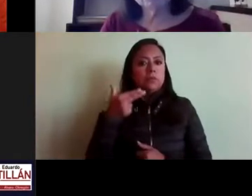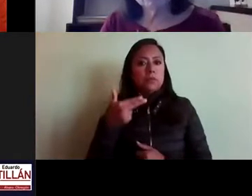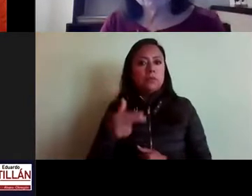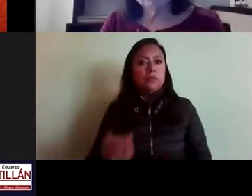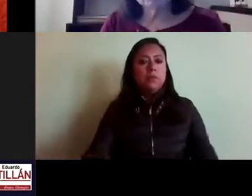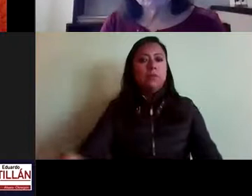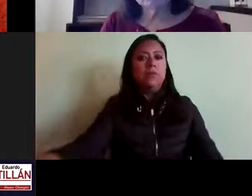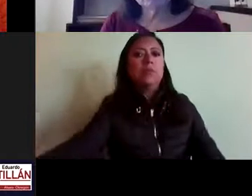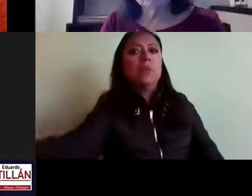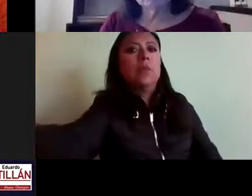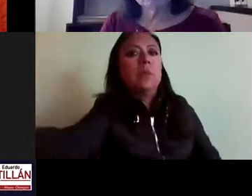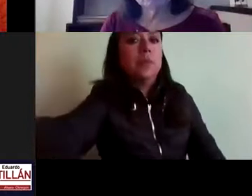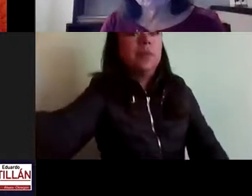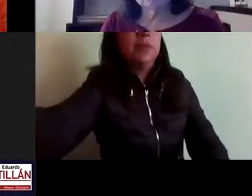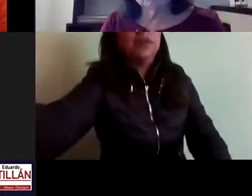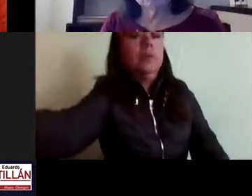Víctor Hugo Lobo Román.